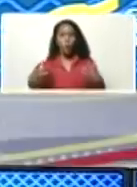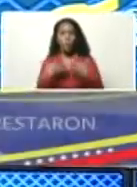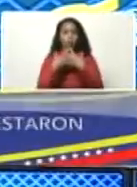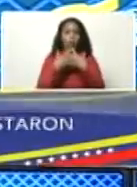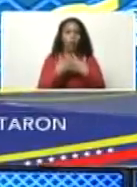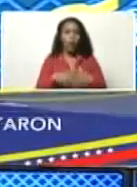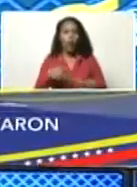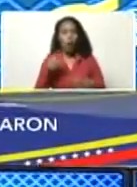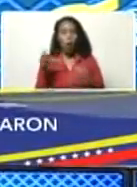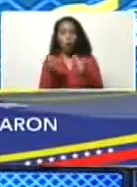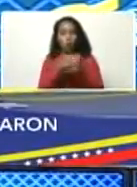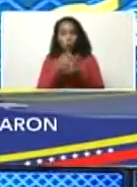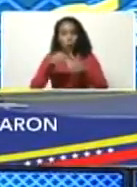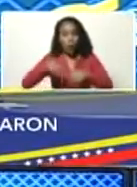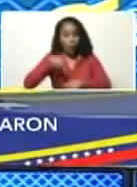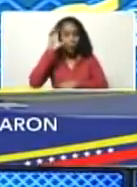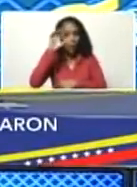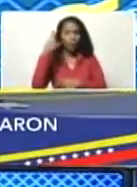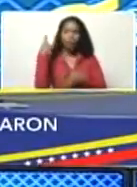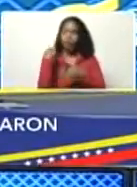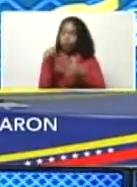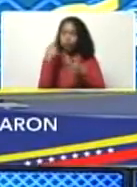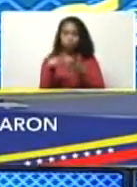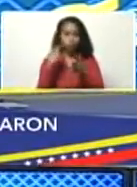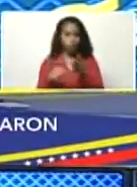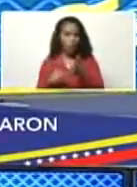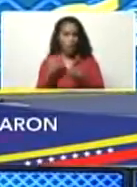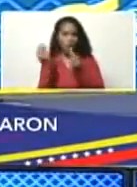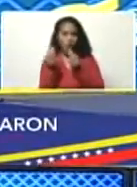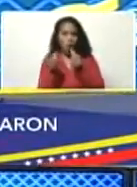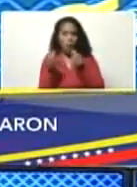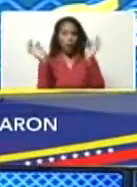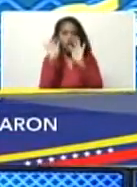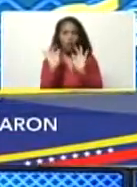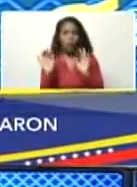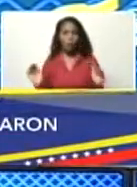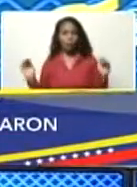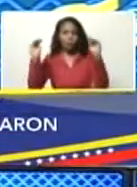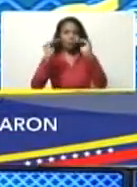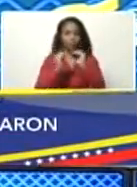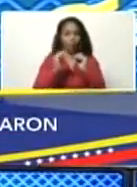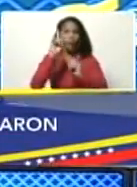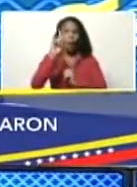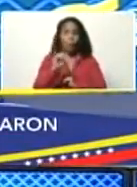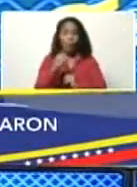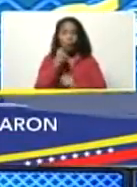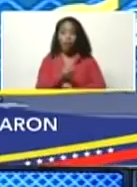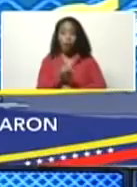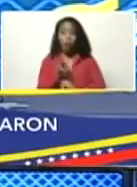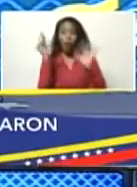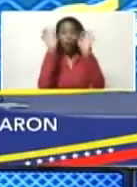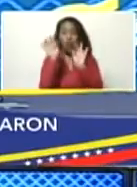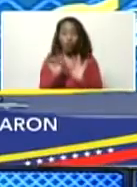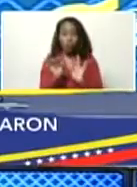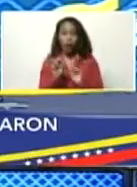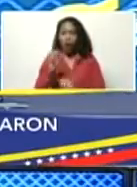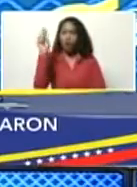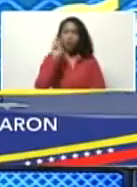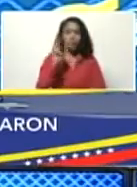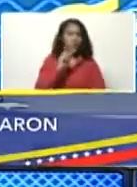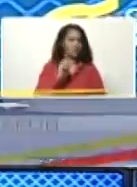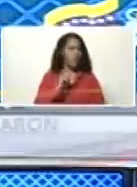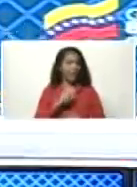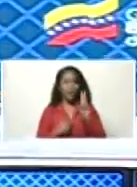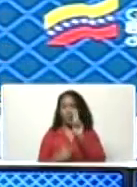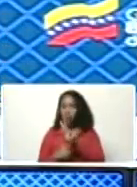país, etcétera, etcétera. Y como de manera simultánea, también de una manera beligerante nunca antes vista